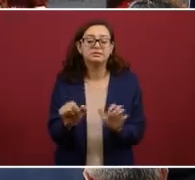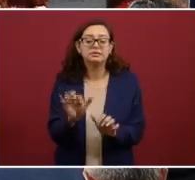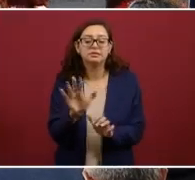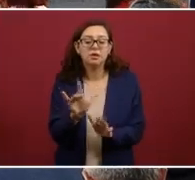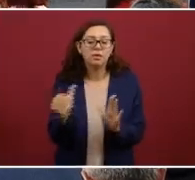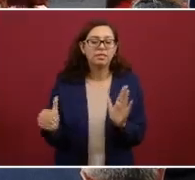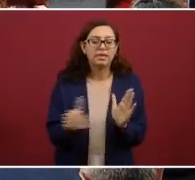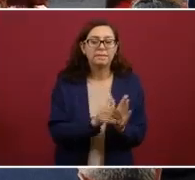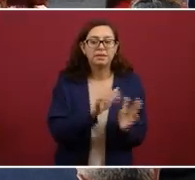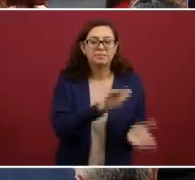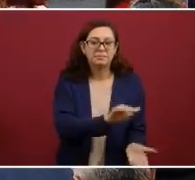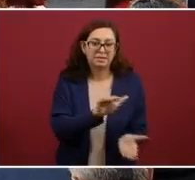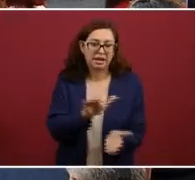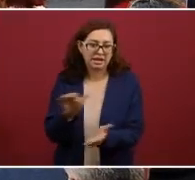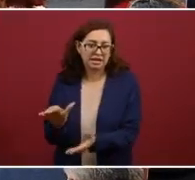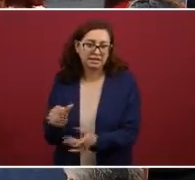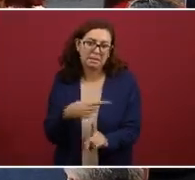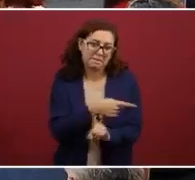1.650.000 barriles.